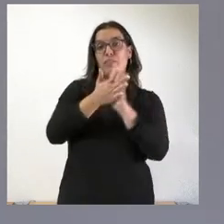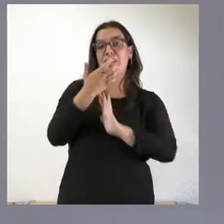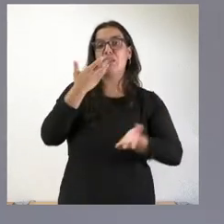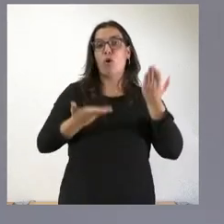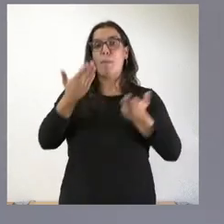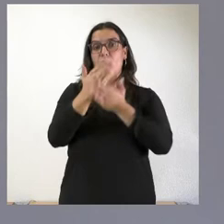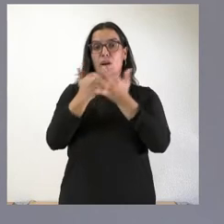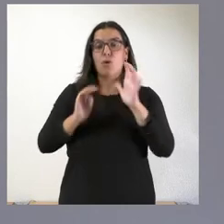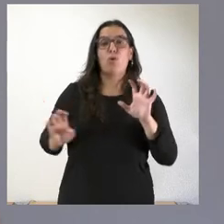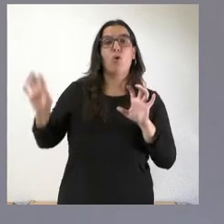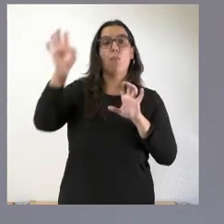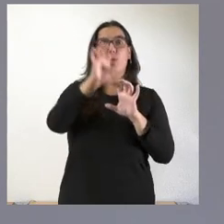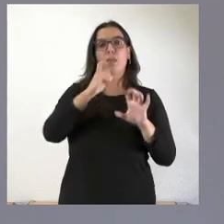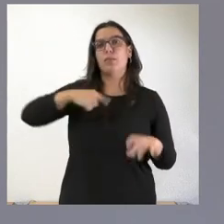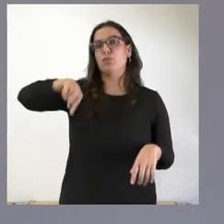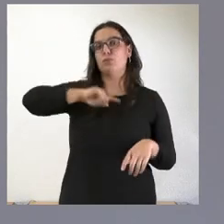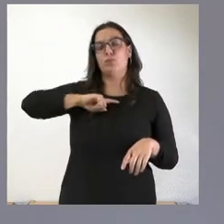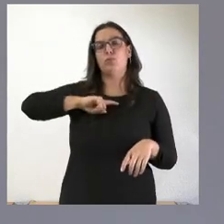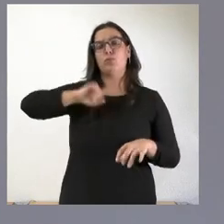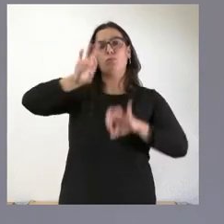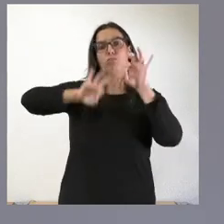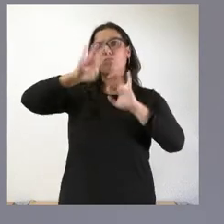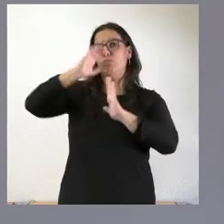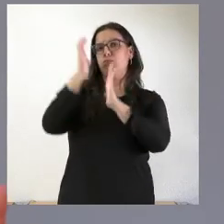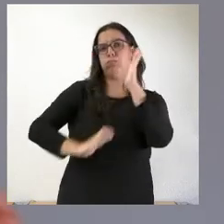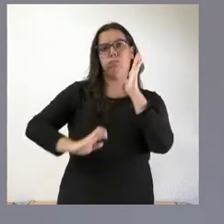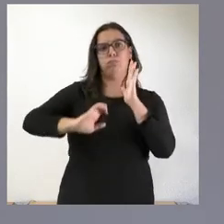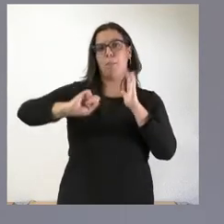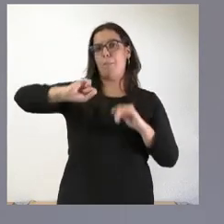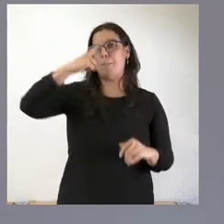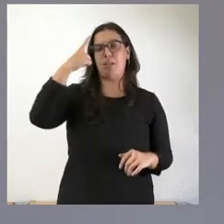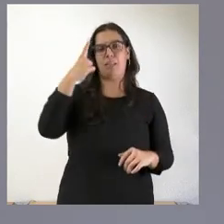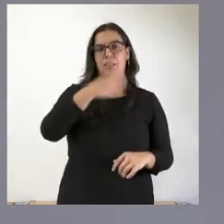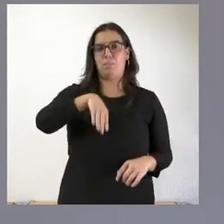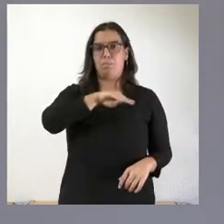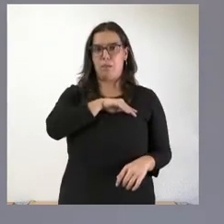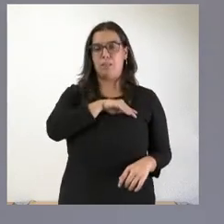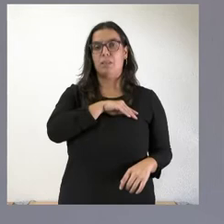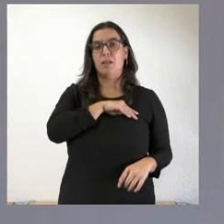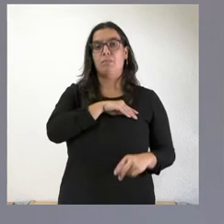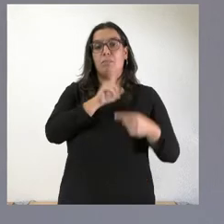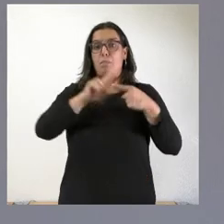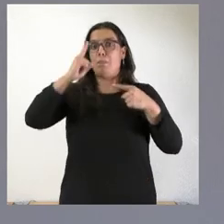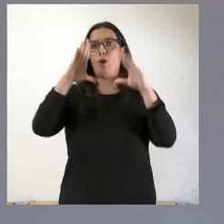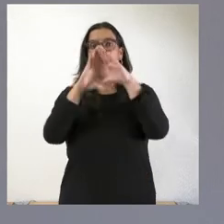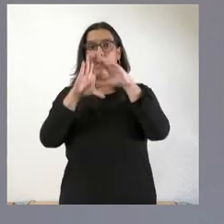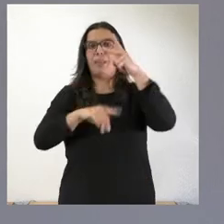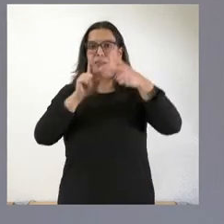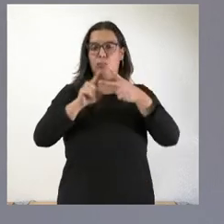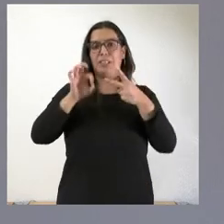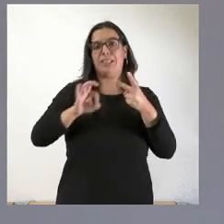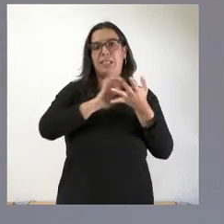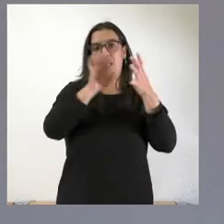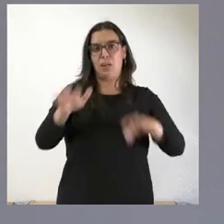autónoma con el tipo de gravamen más bajo de toda España, justo después de la Comunidad de Madrid, y, por tanto,